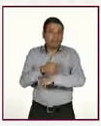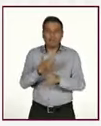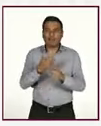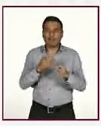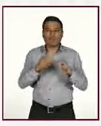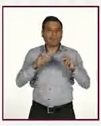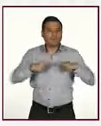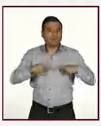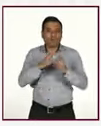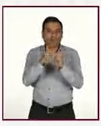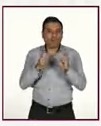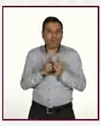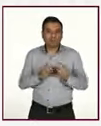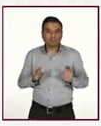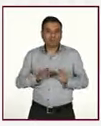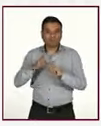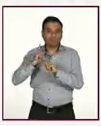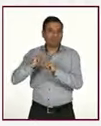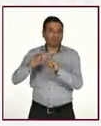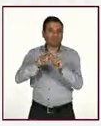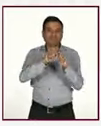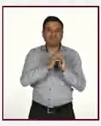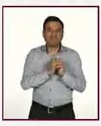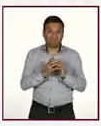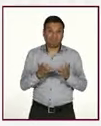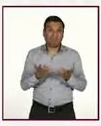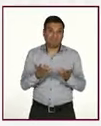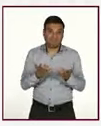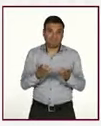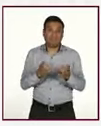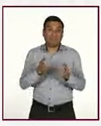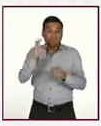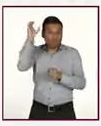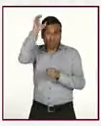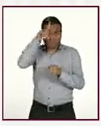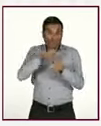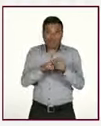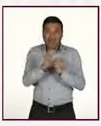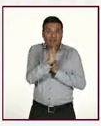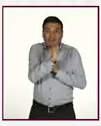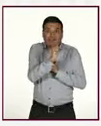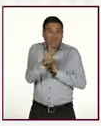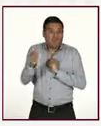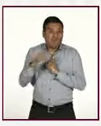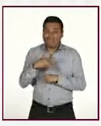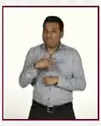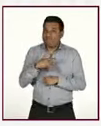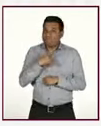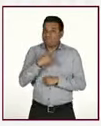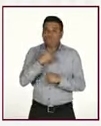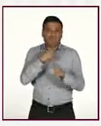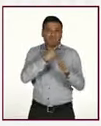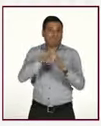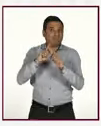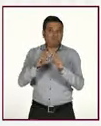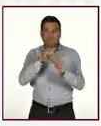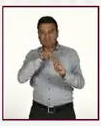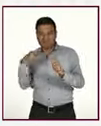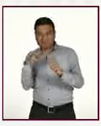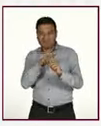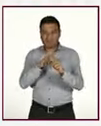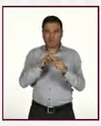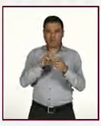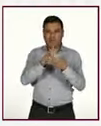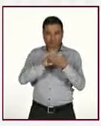sea, la decisión de consumir sustancias puede cambiar de cultura a cultura e incluso de persona a persona, ¿no? Y entonces, para